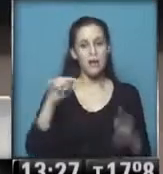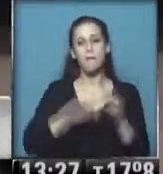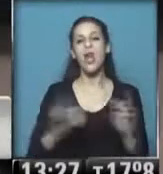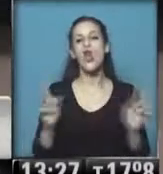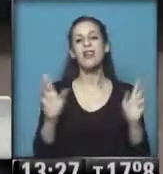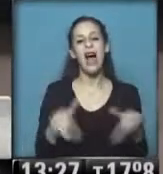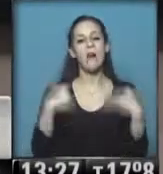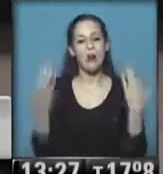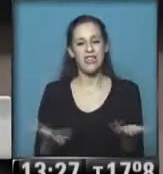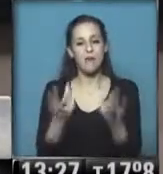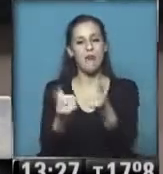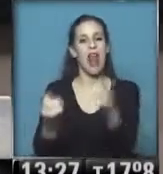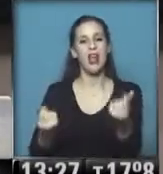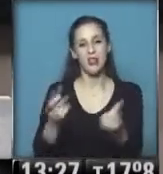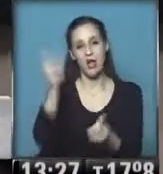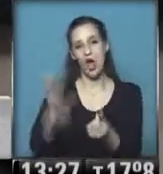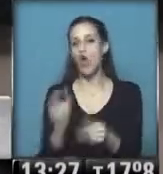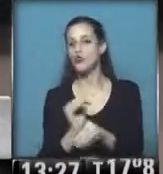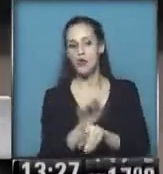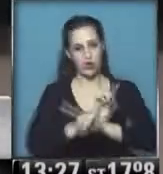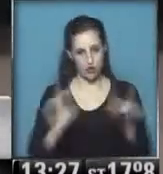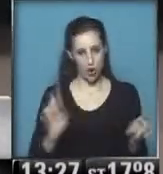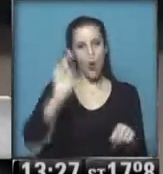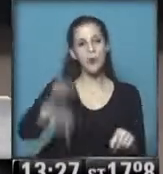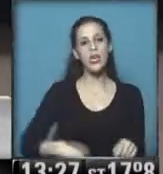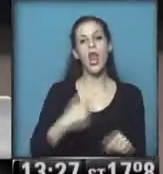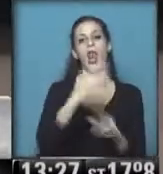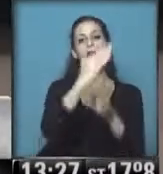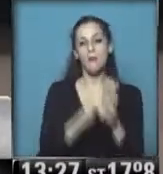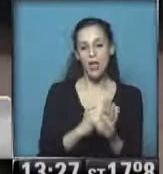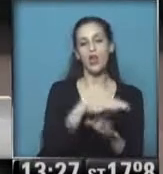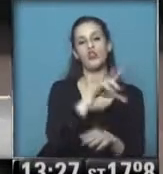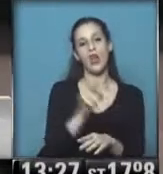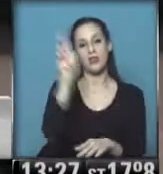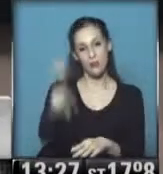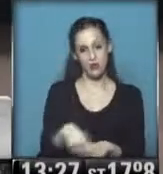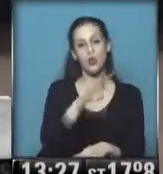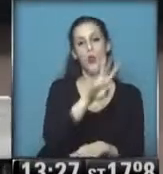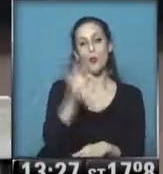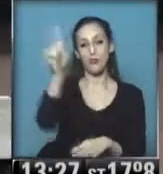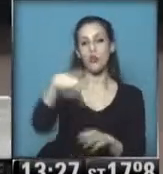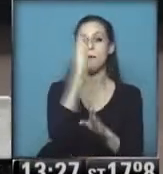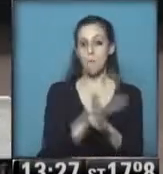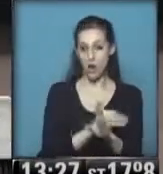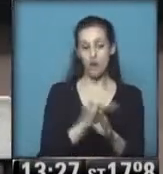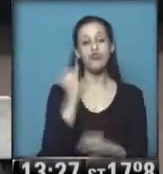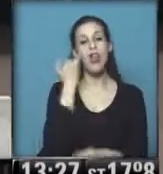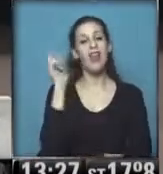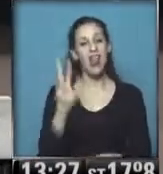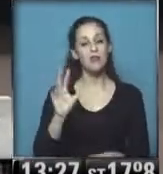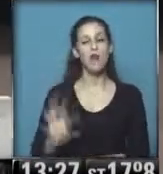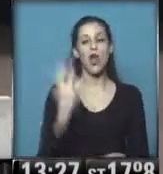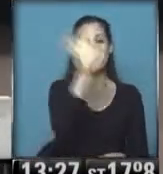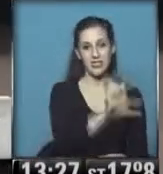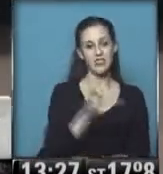eso hace que los precios bajen 30 40% dónde estamos ya desarrollando estas experiencias bueno en tres provincias donde un acuerdo